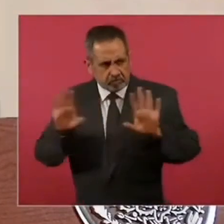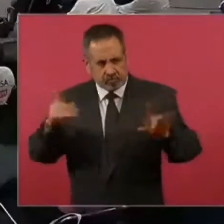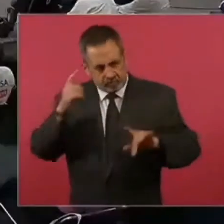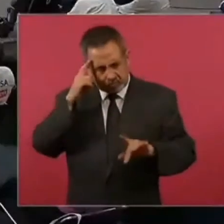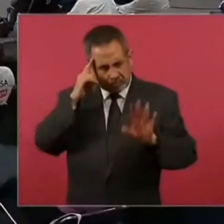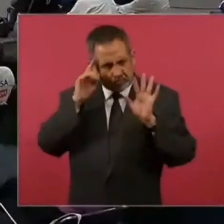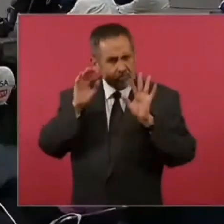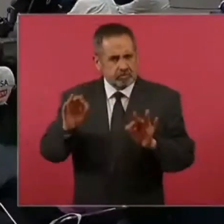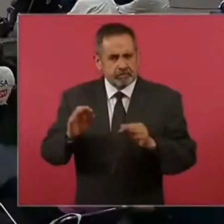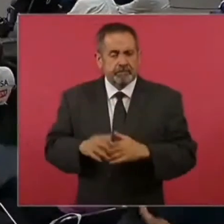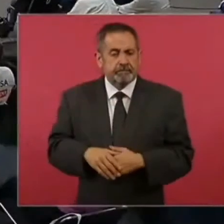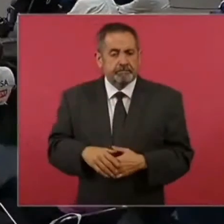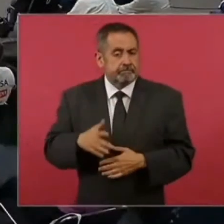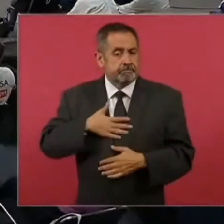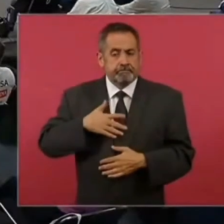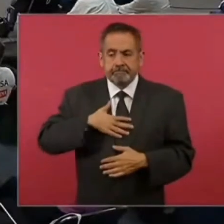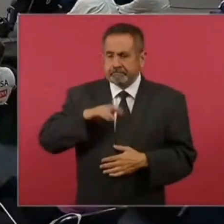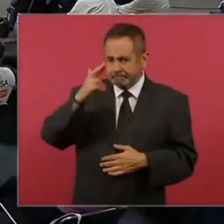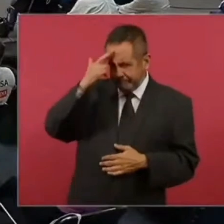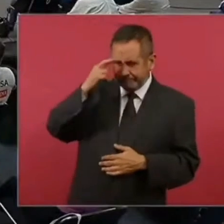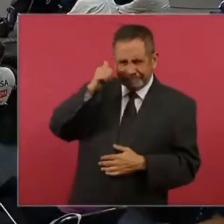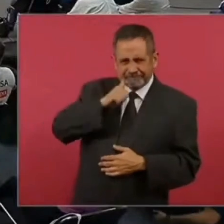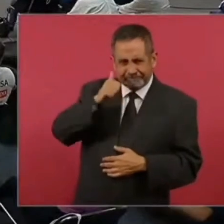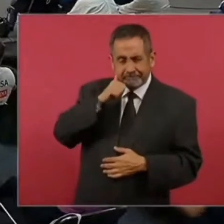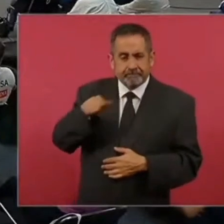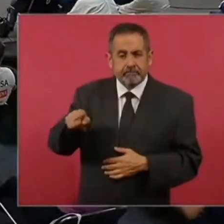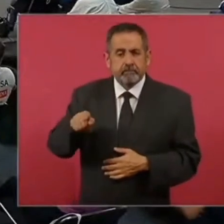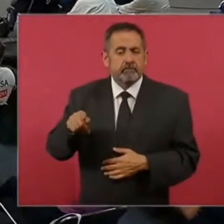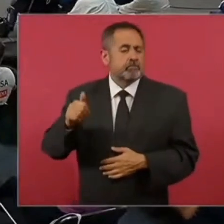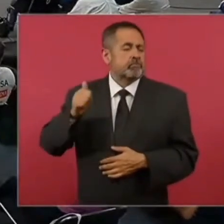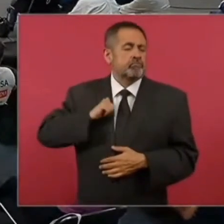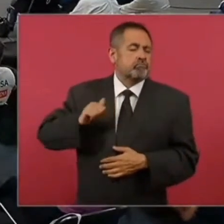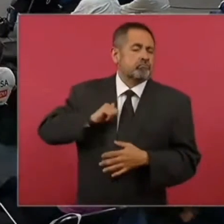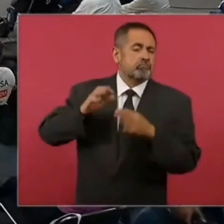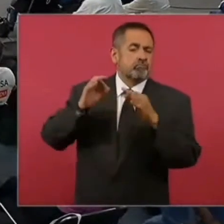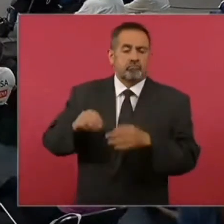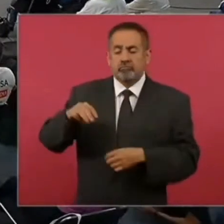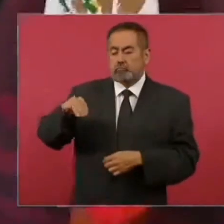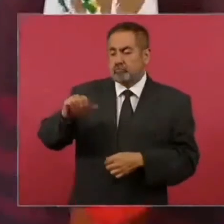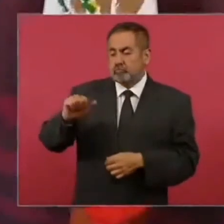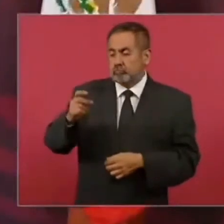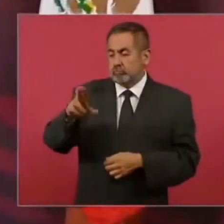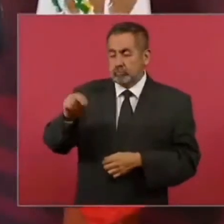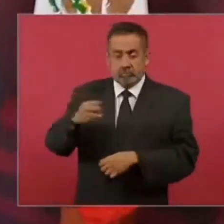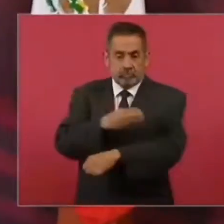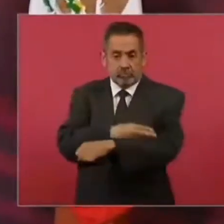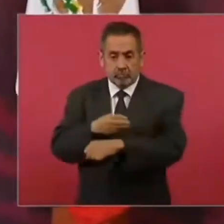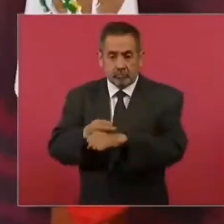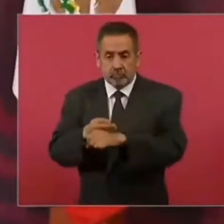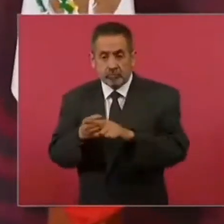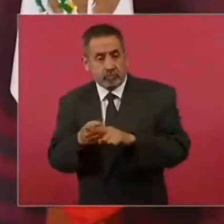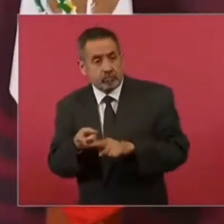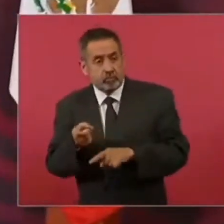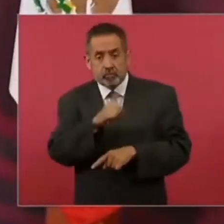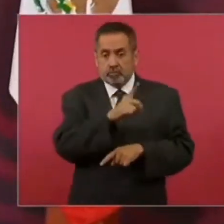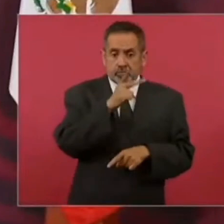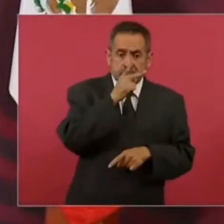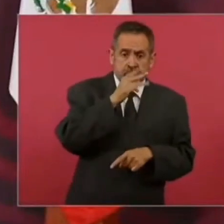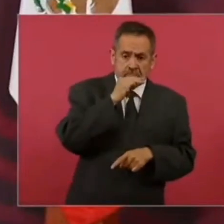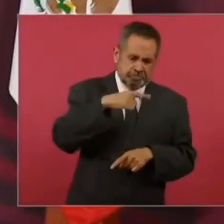Y siempre recuerdo de que el apóstol de la democracia, Madero, era hijo de